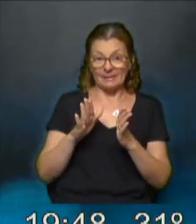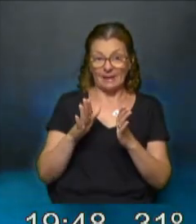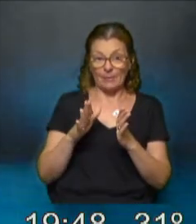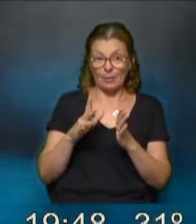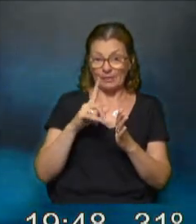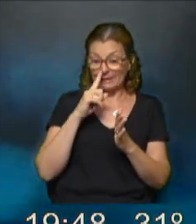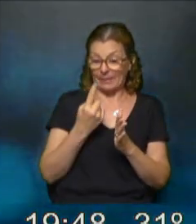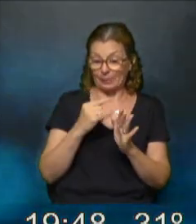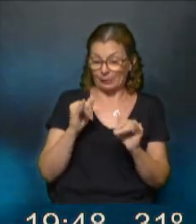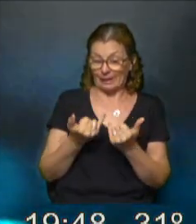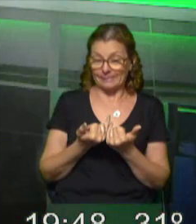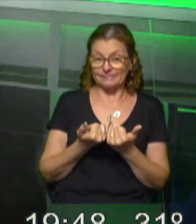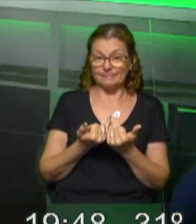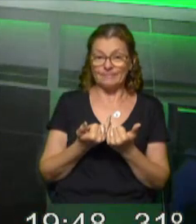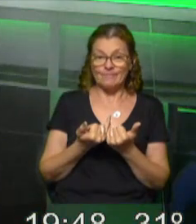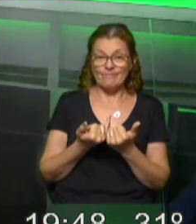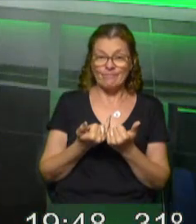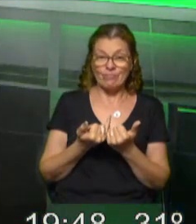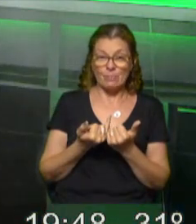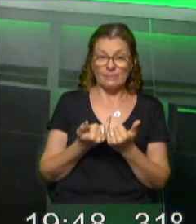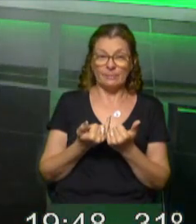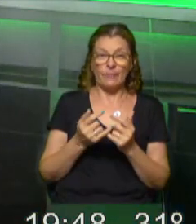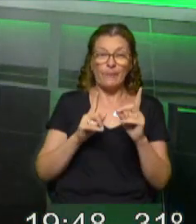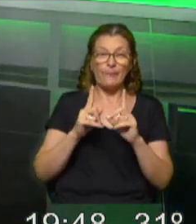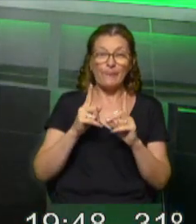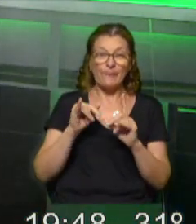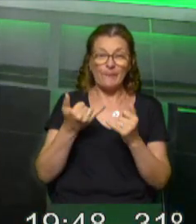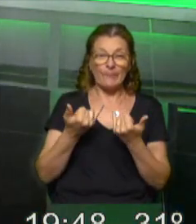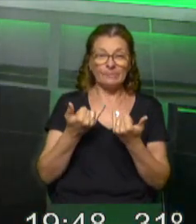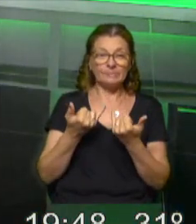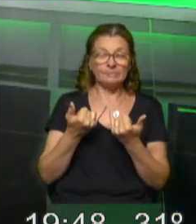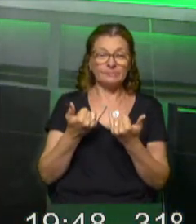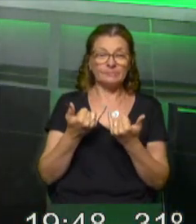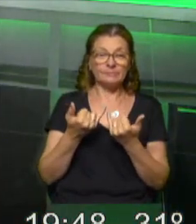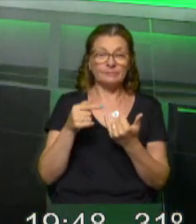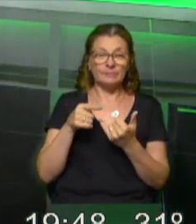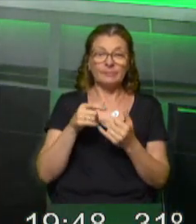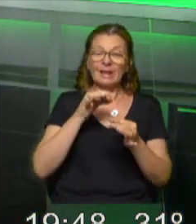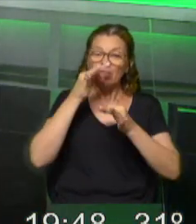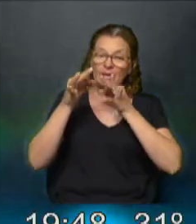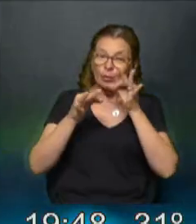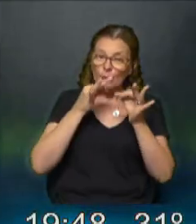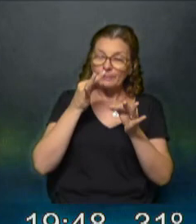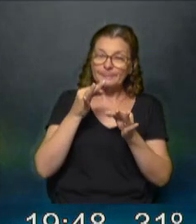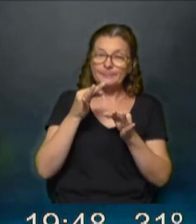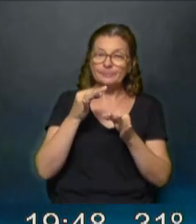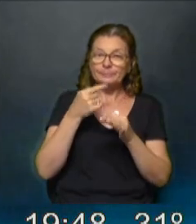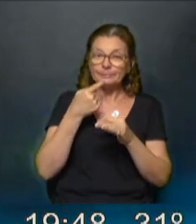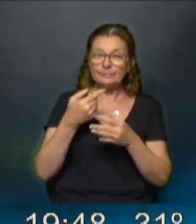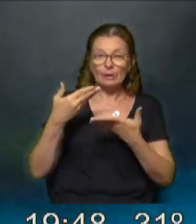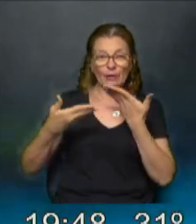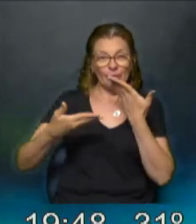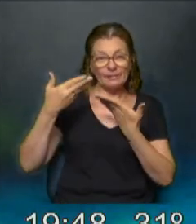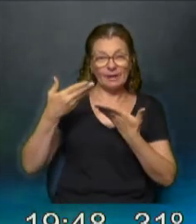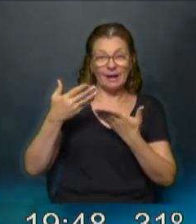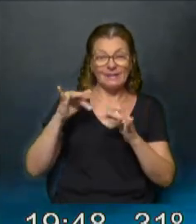referencia exactamente fritas fresquitas alguna de las cosas que surgieron justamente de ese discurso en particular el concepto de estanflación es un concepto